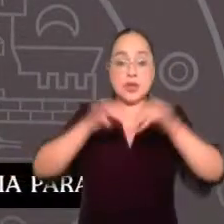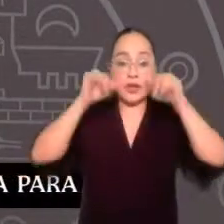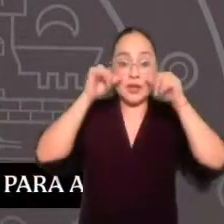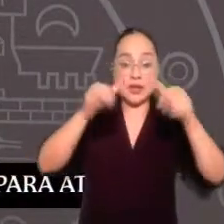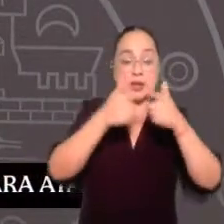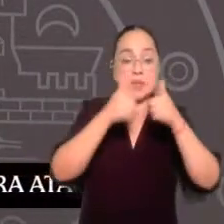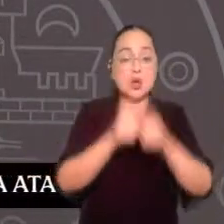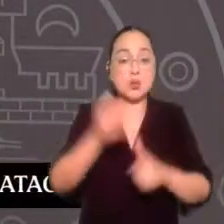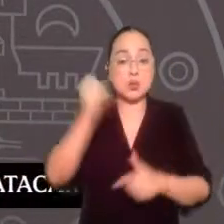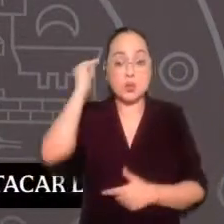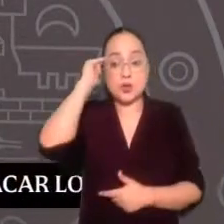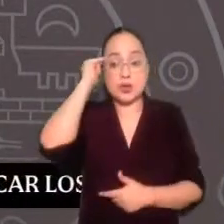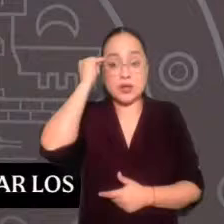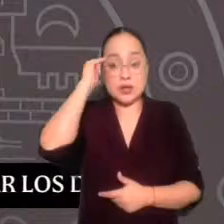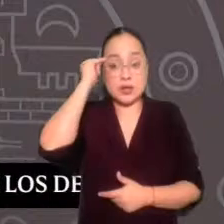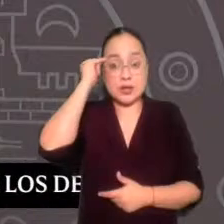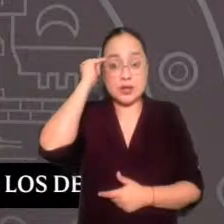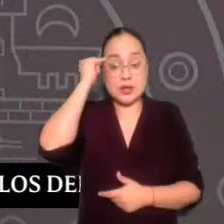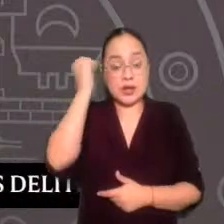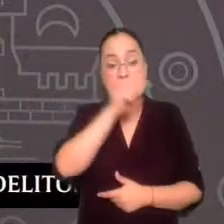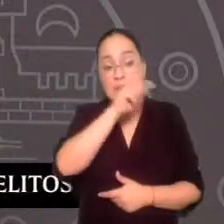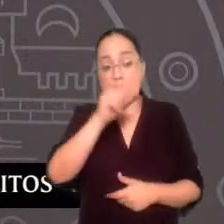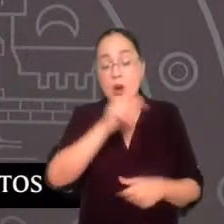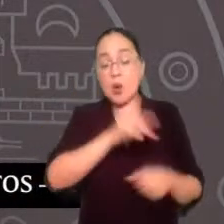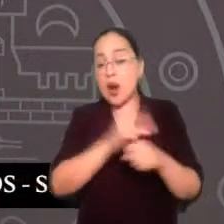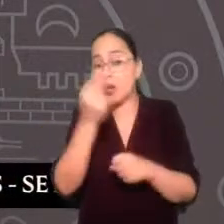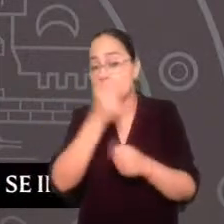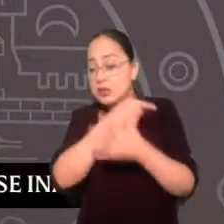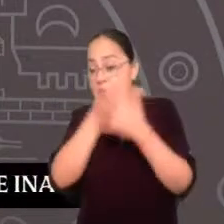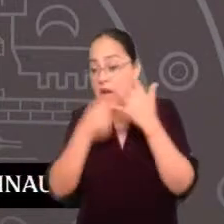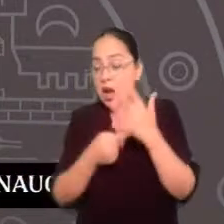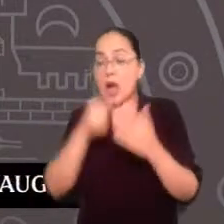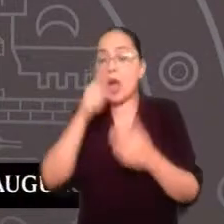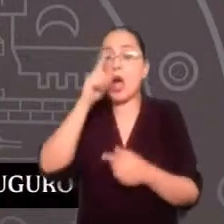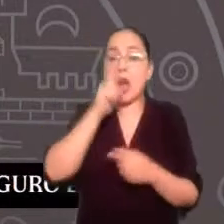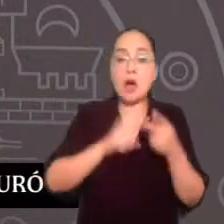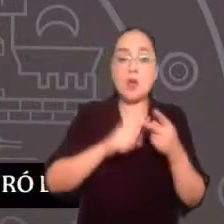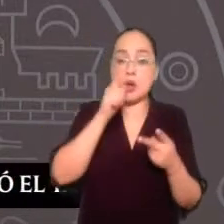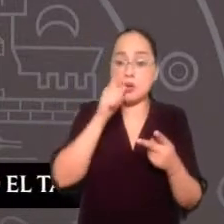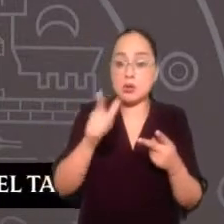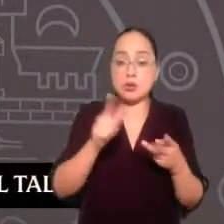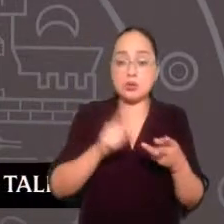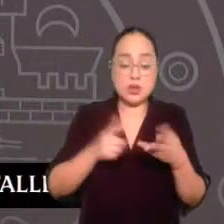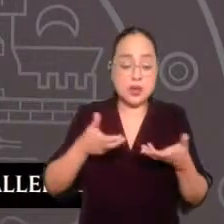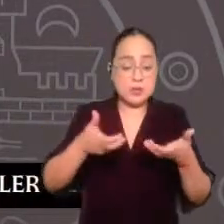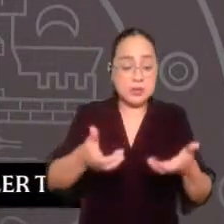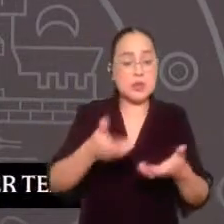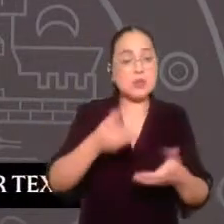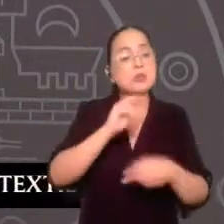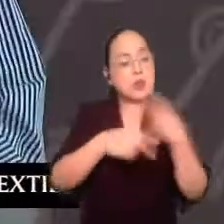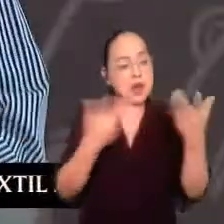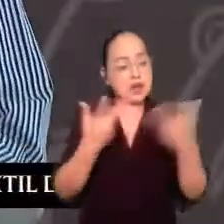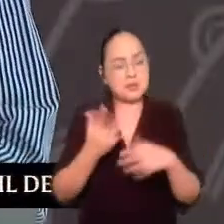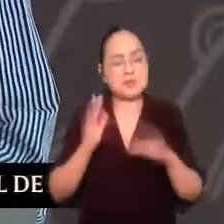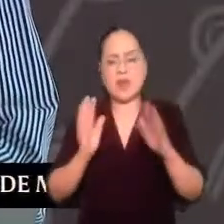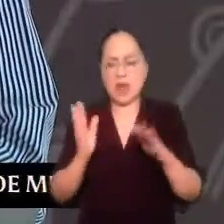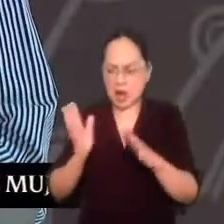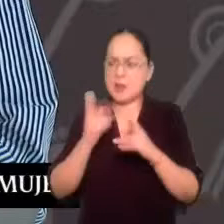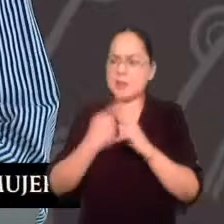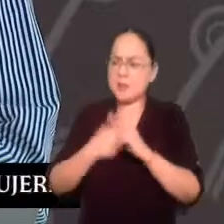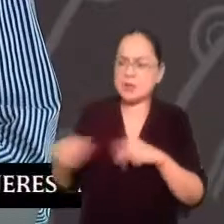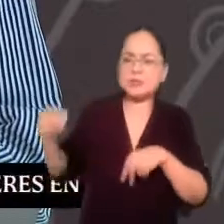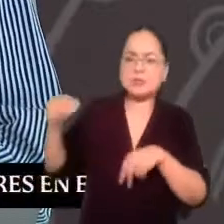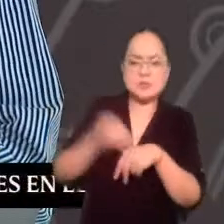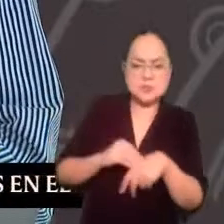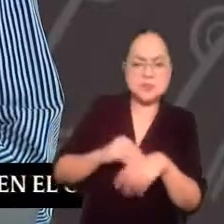atender en sus necesidades básicas, agua potable, luz. Hemos estado instalando y hay no